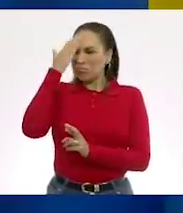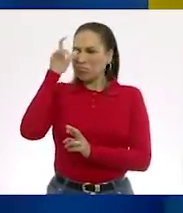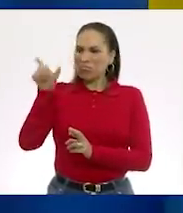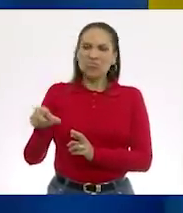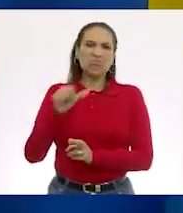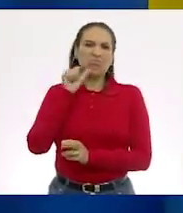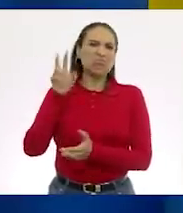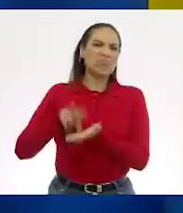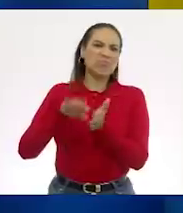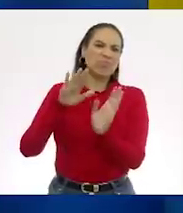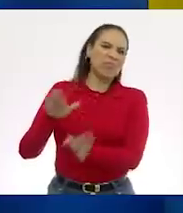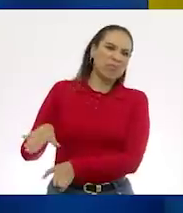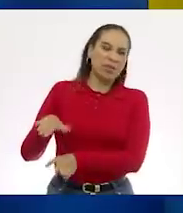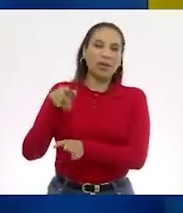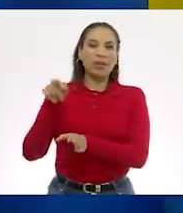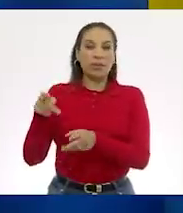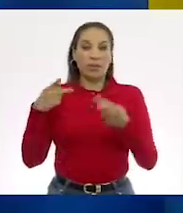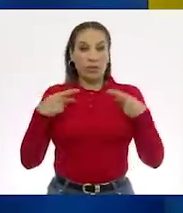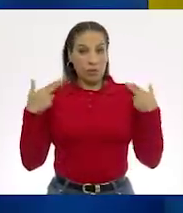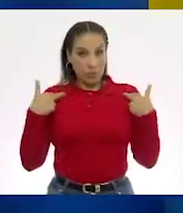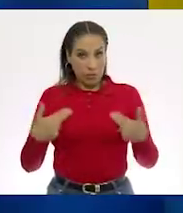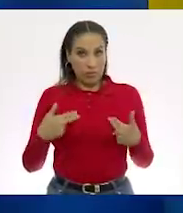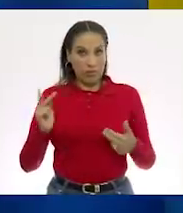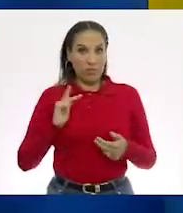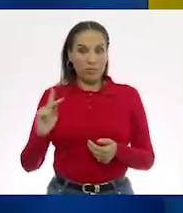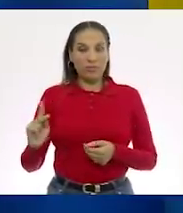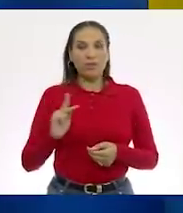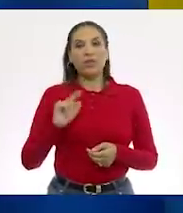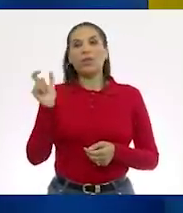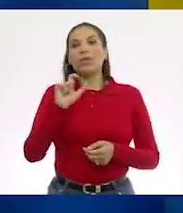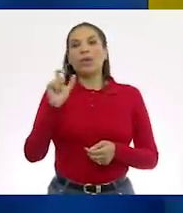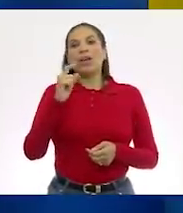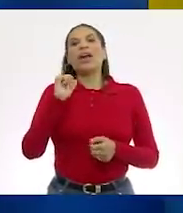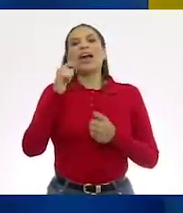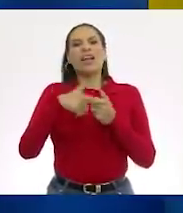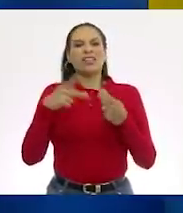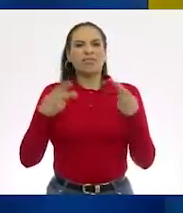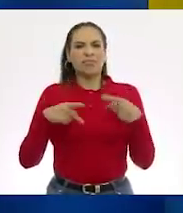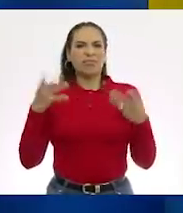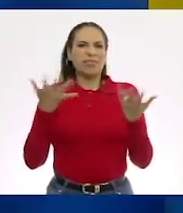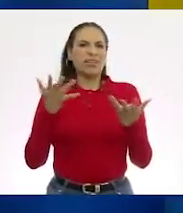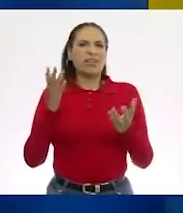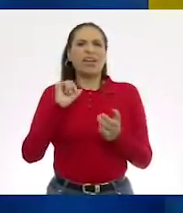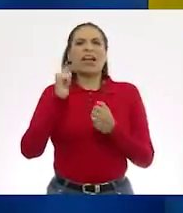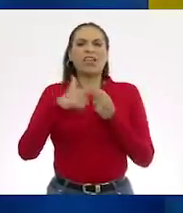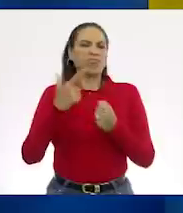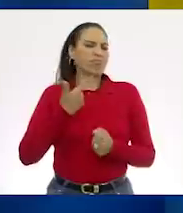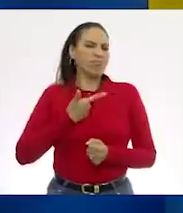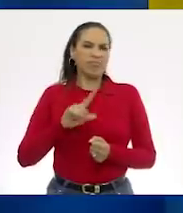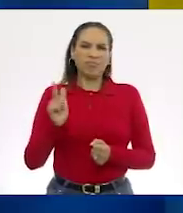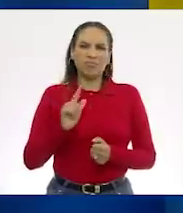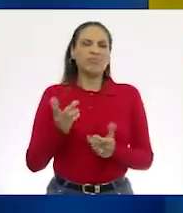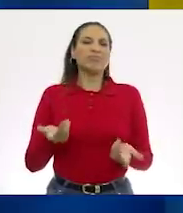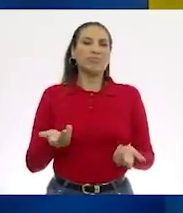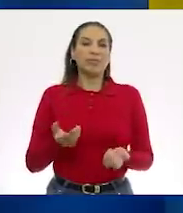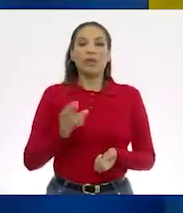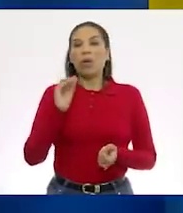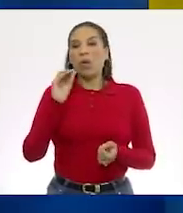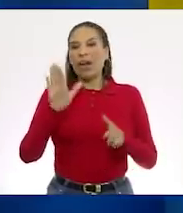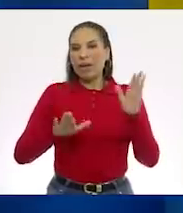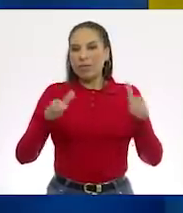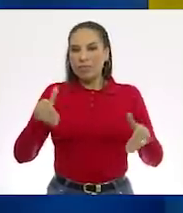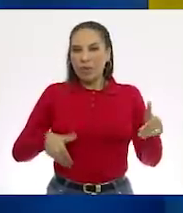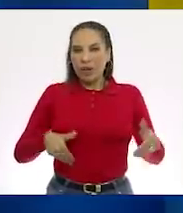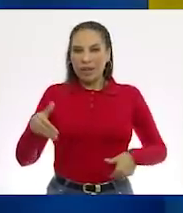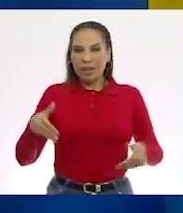su valor y su condición de ser humano. Cuando alguien hace algo que no nos gusta o que nos